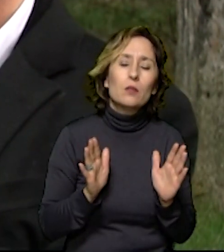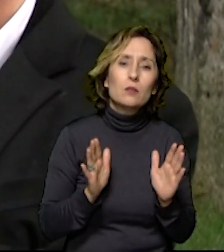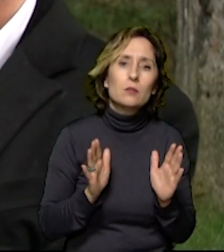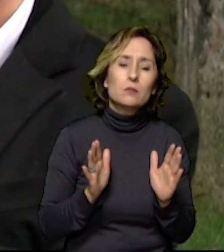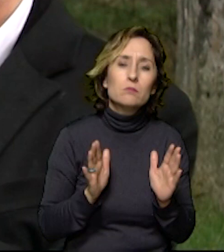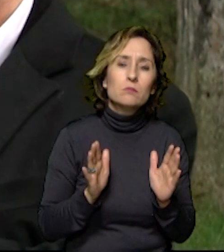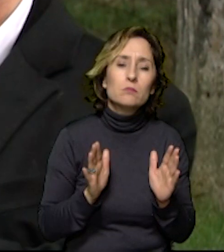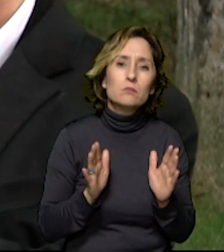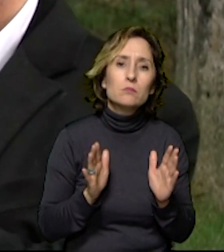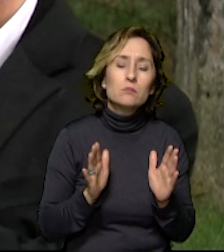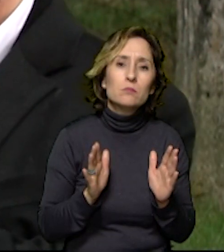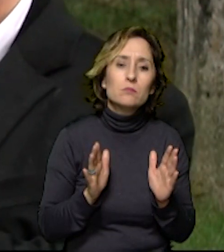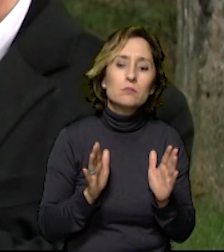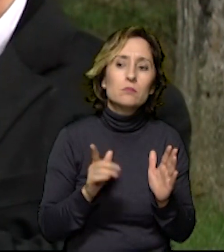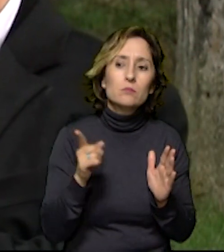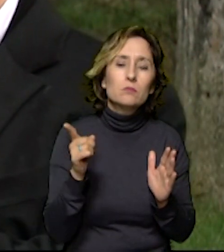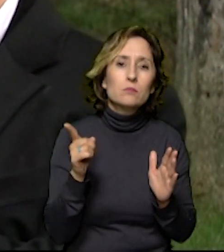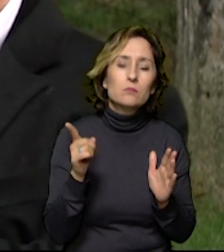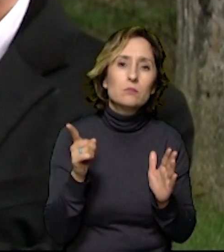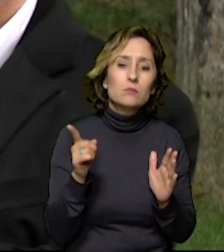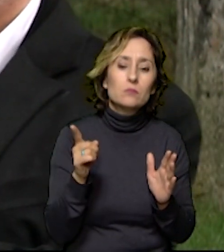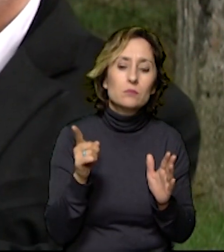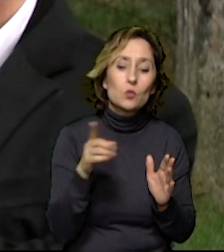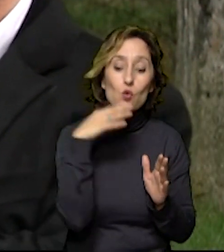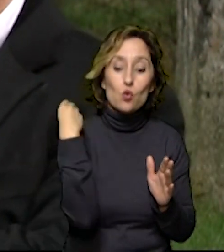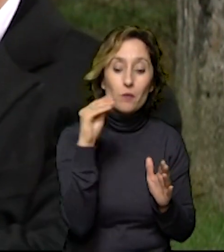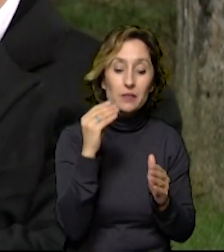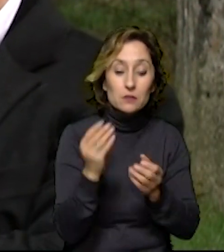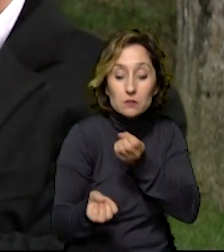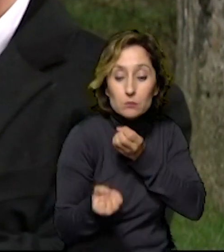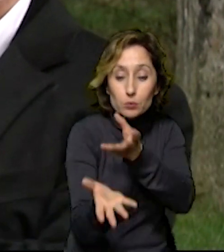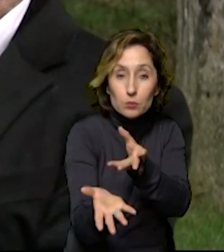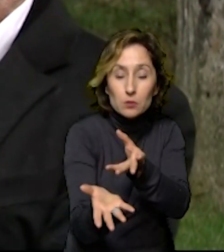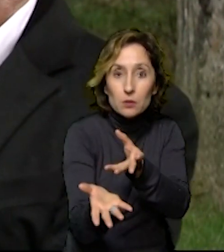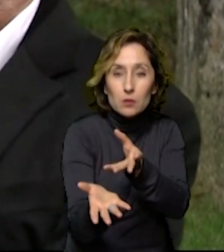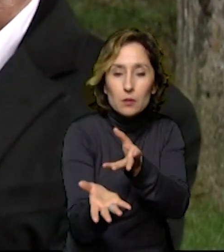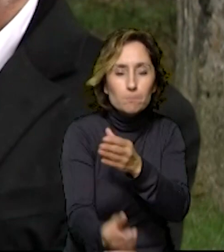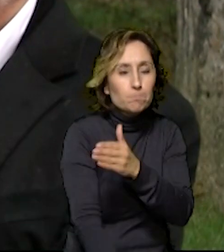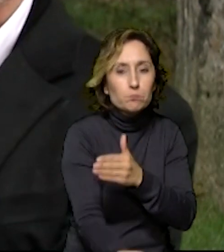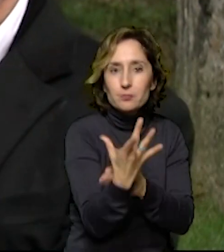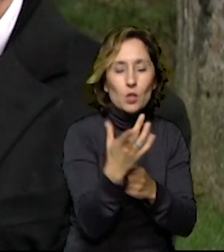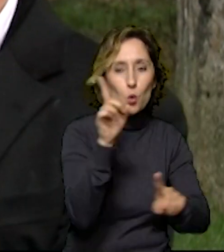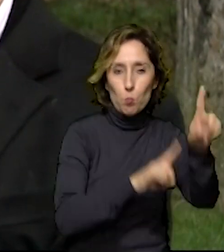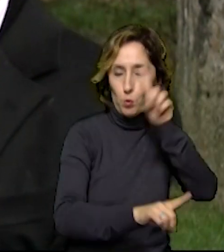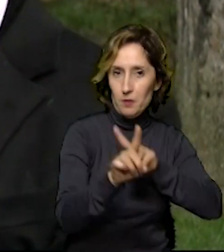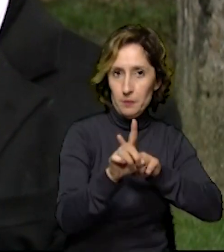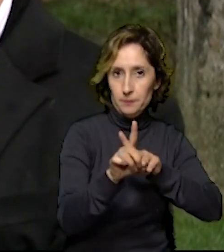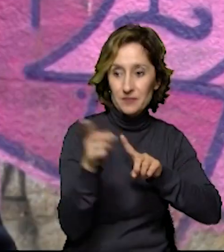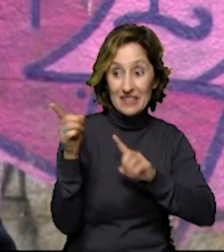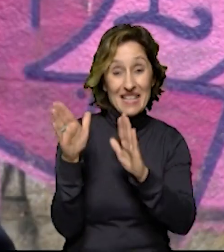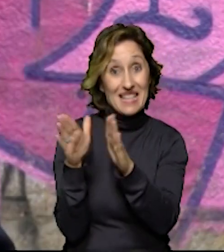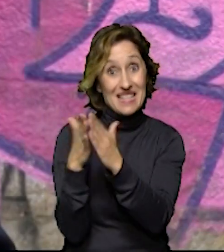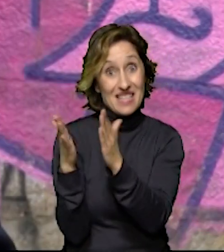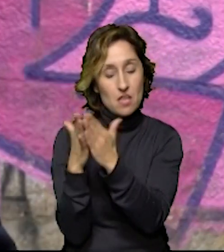momento donde la transmisión a las nuevas generaciones produce problemas y se decide hacer una edición crítica del libro de